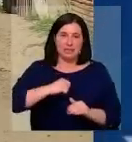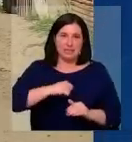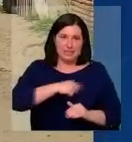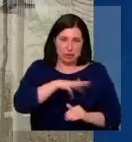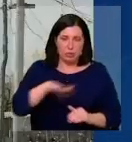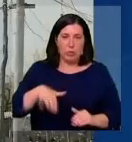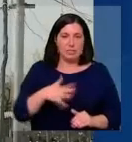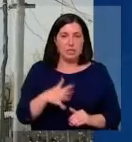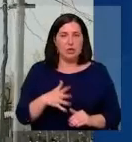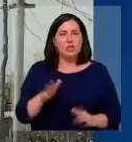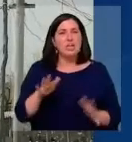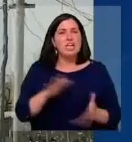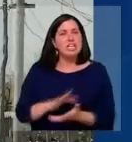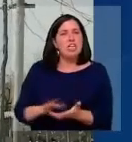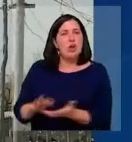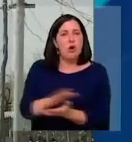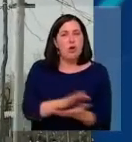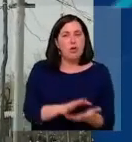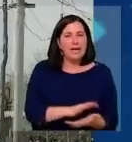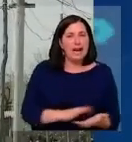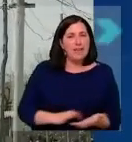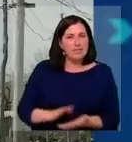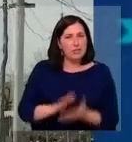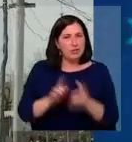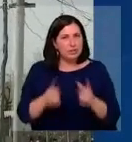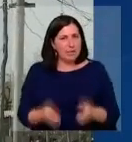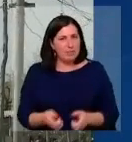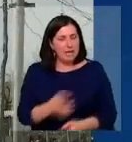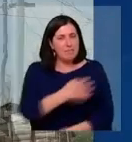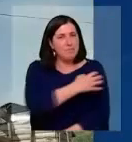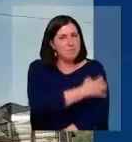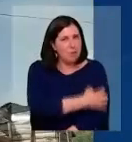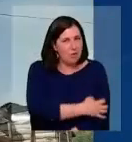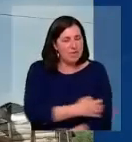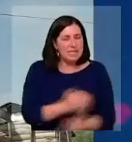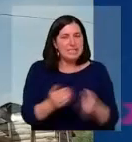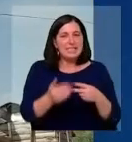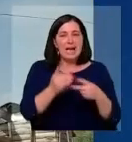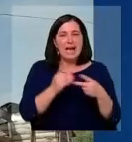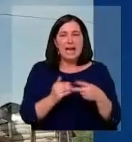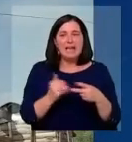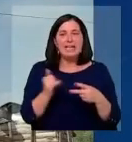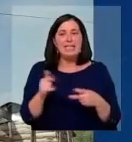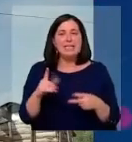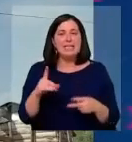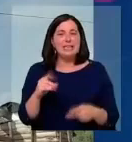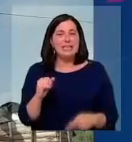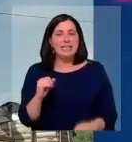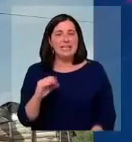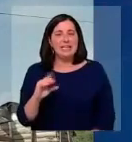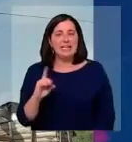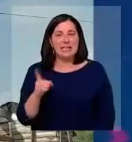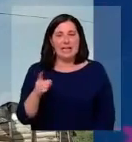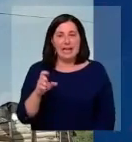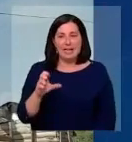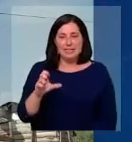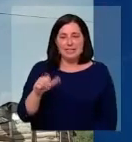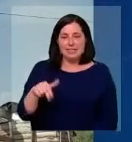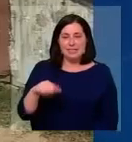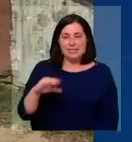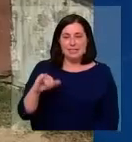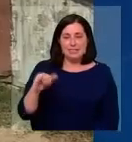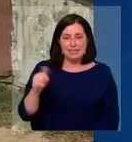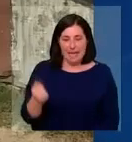también incide mucho, tanto en el tema de pobreza como en el tema de indigencia, ¿cómo se da esa distribución? Bueno, sí, hay mucha heterogeneidad en el